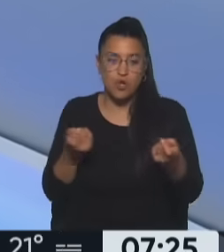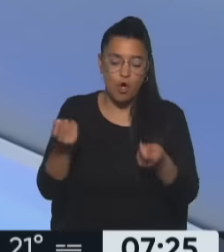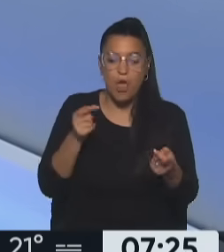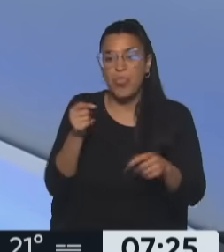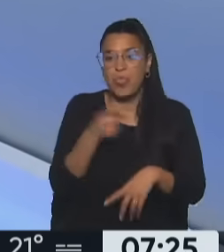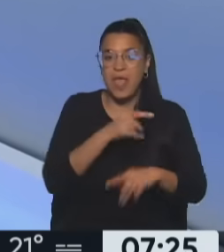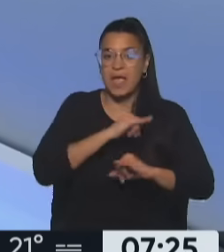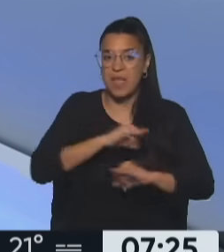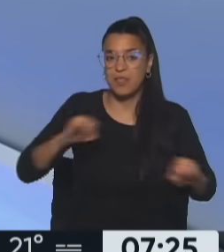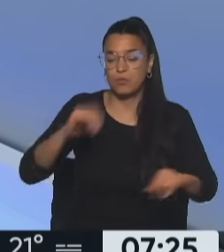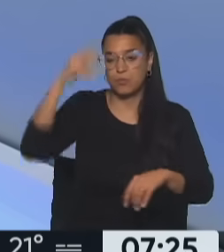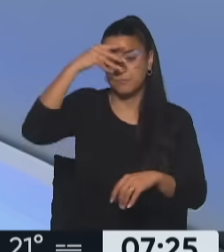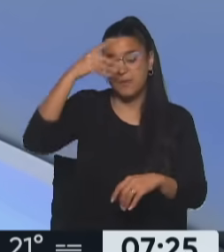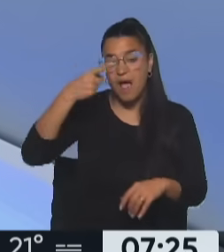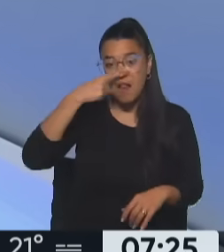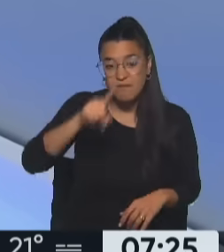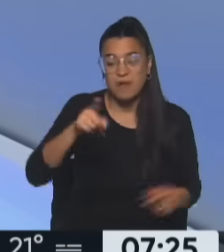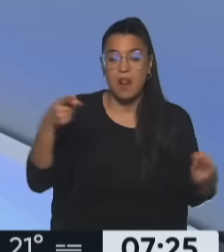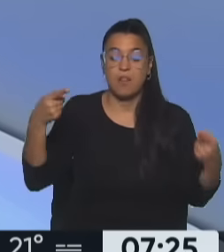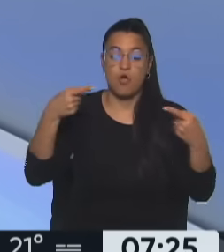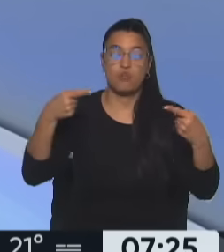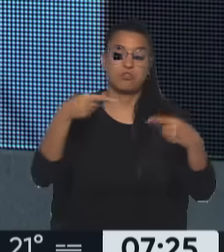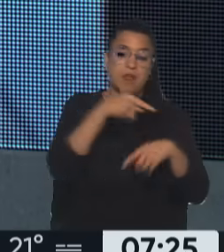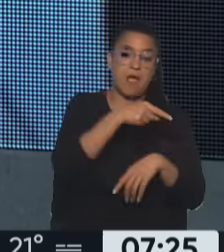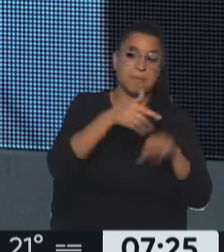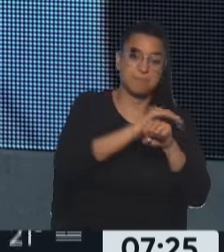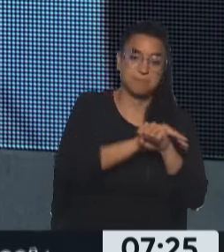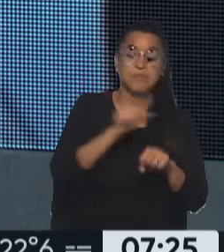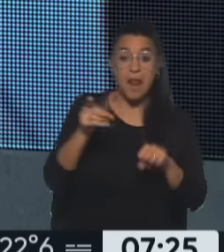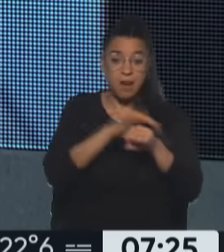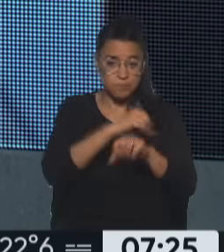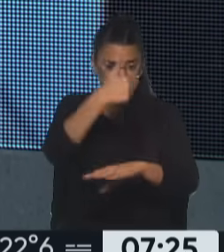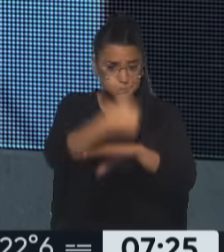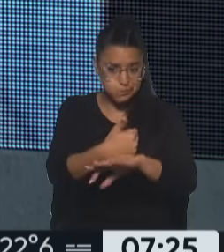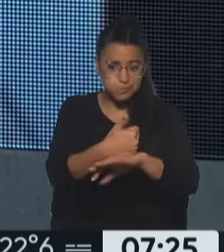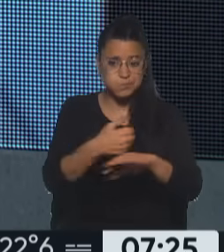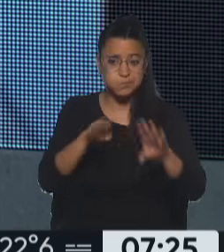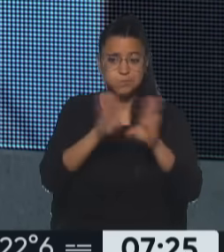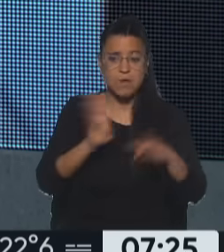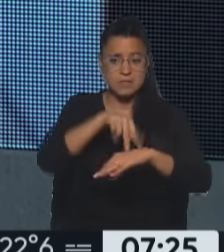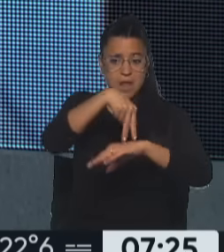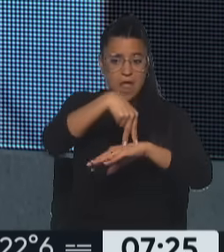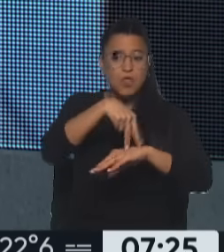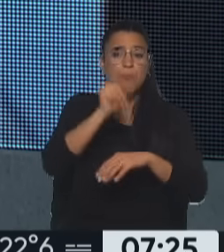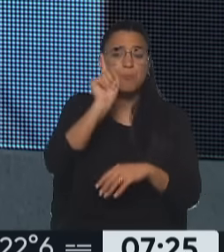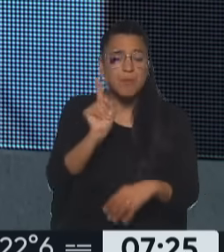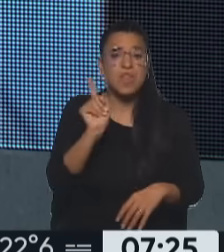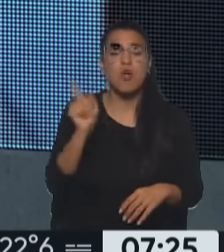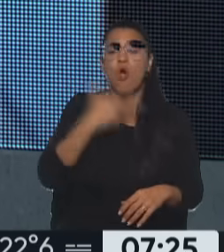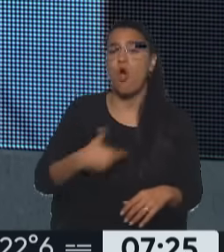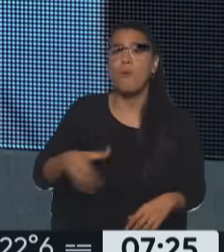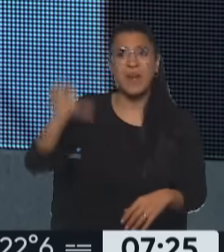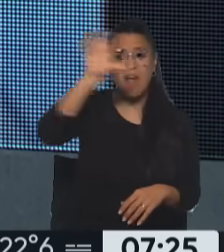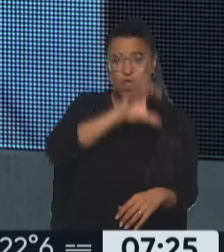Patricia Bullrich, que enfrentó finalmente a Horacio Rodríguez Larreta. Sí estaba Horacio Rodríguez Larreta sobre el escenario, no estaban los gobernadores que